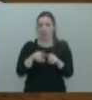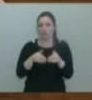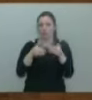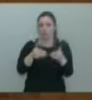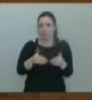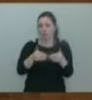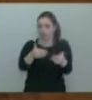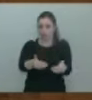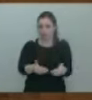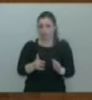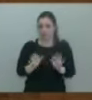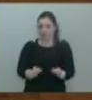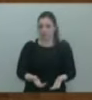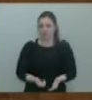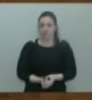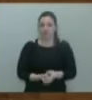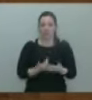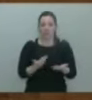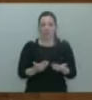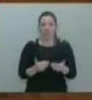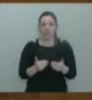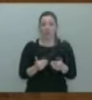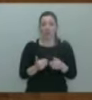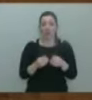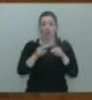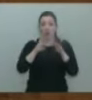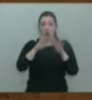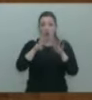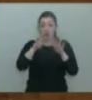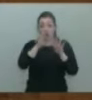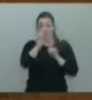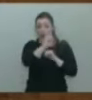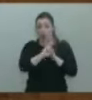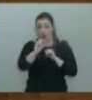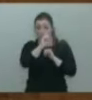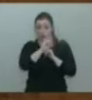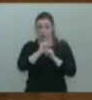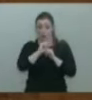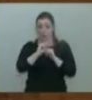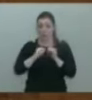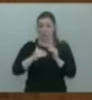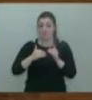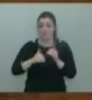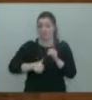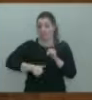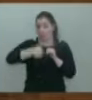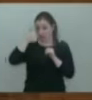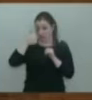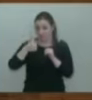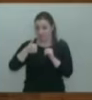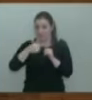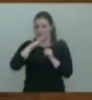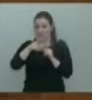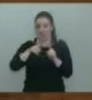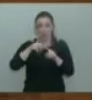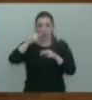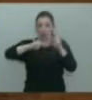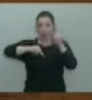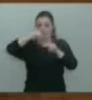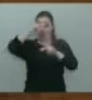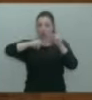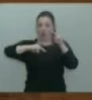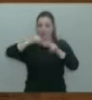previstos. Se ha tardado más de 8 años para finalizar unas obras para las que originalmente se preveían